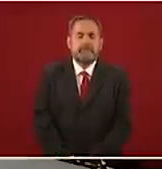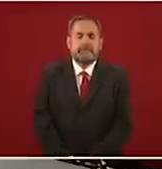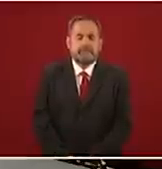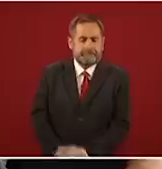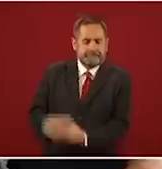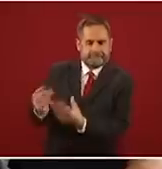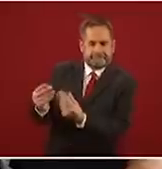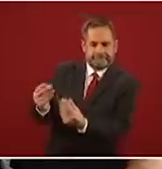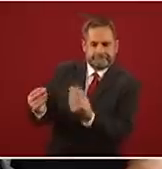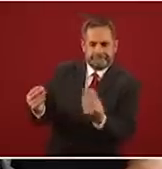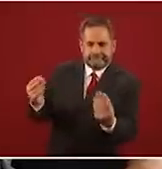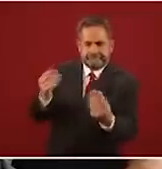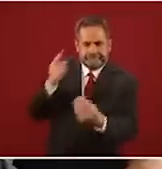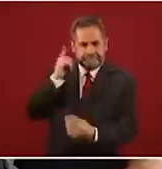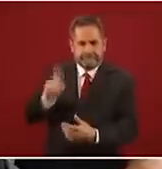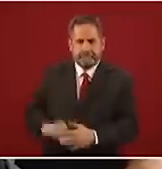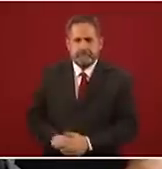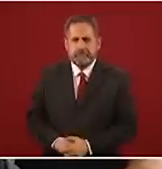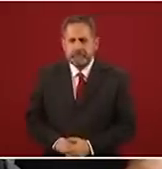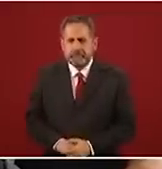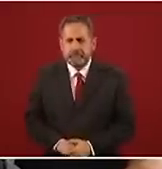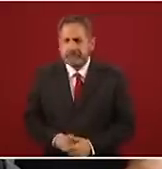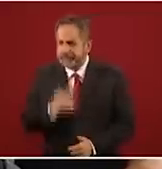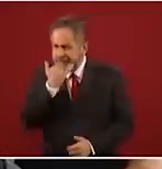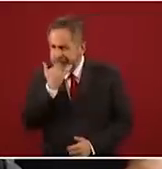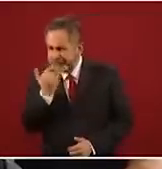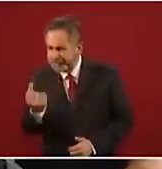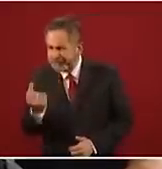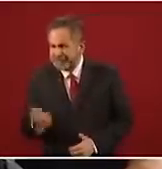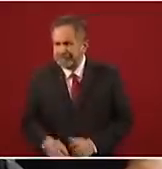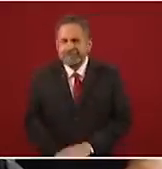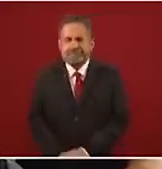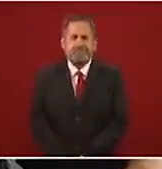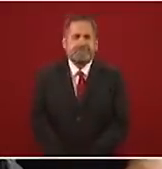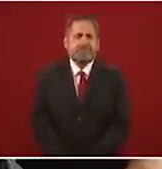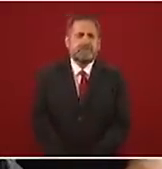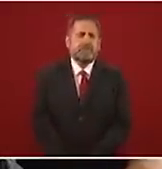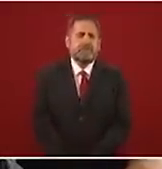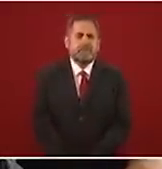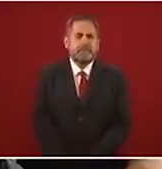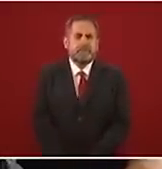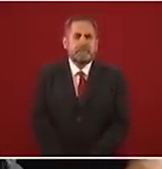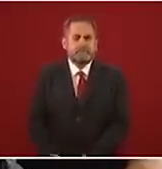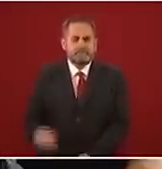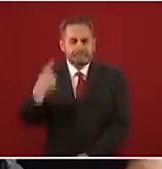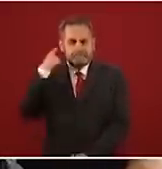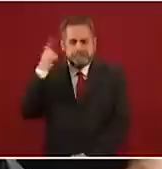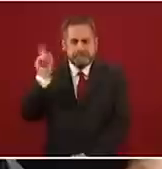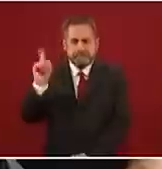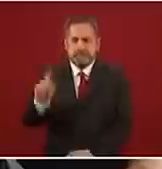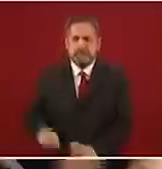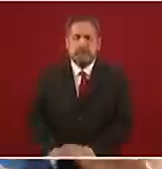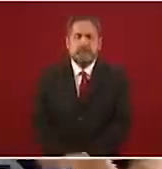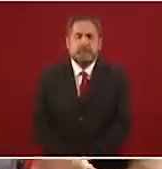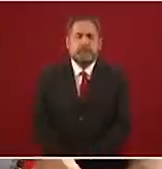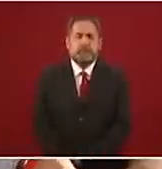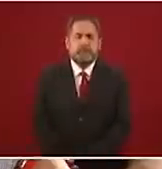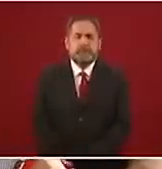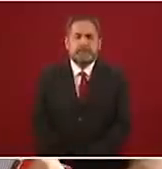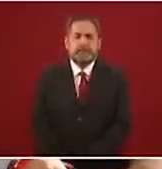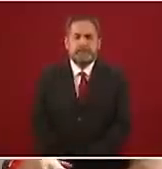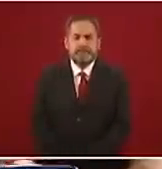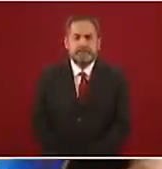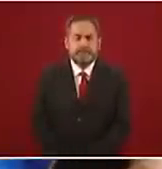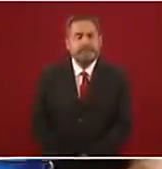será completamente gratuito? ¿Mande? Para esos casos, los hospitales de tercer nivel y los institutos también, el 1 de diciembre,